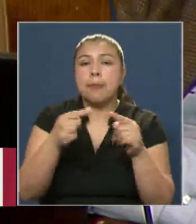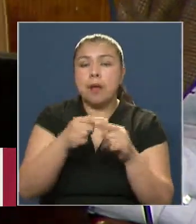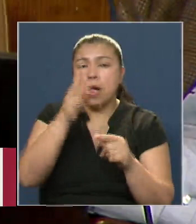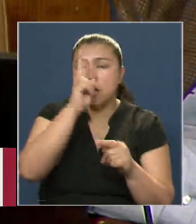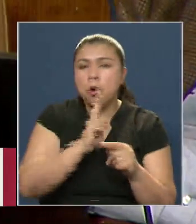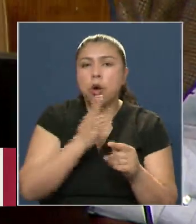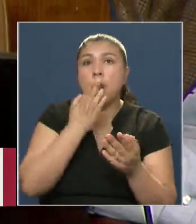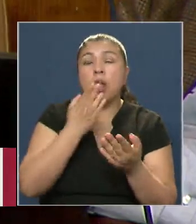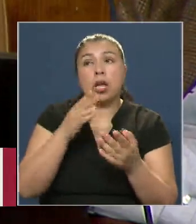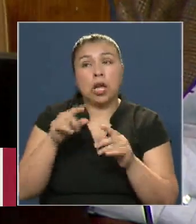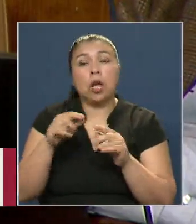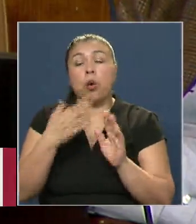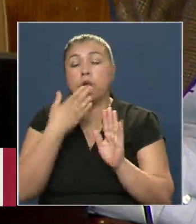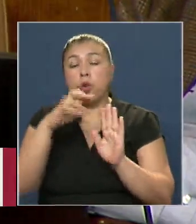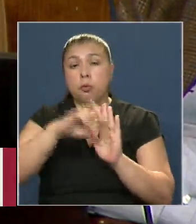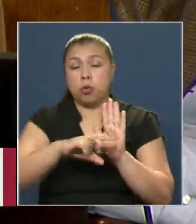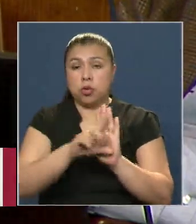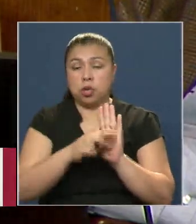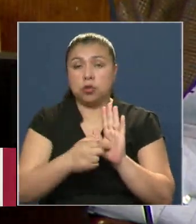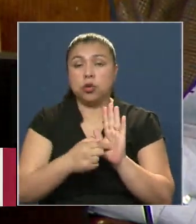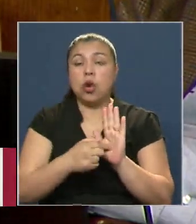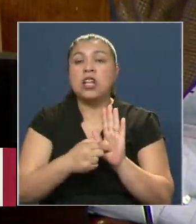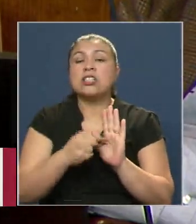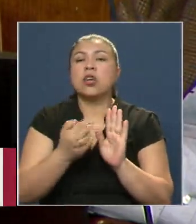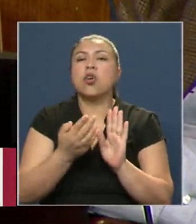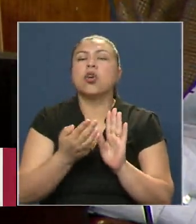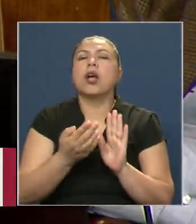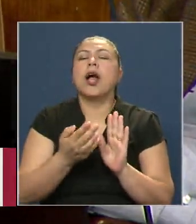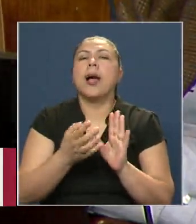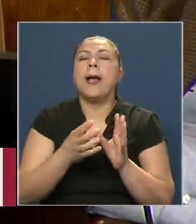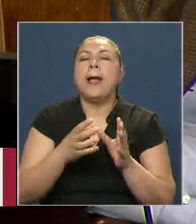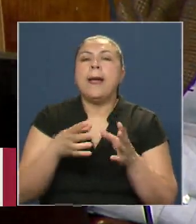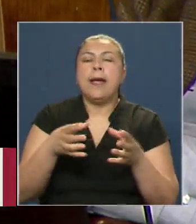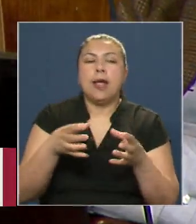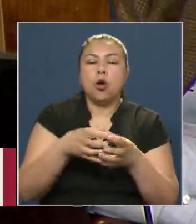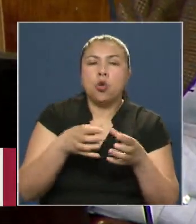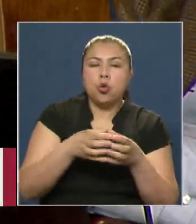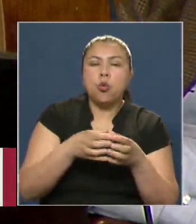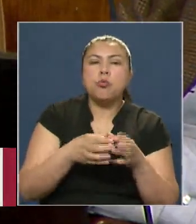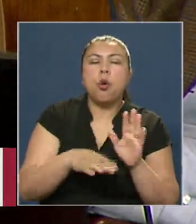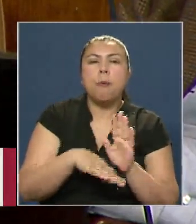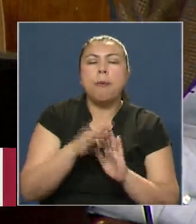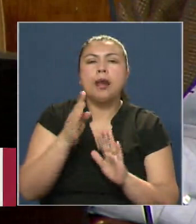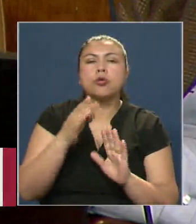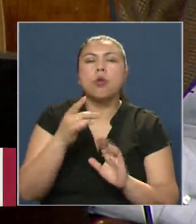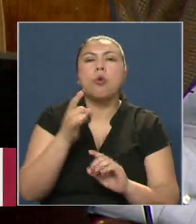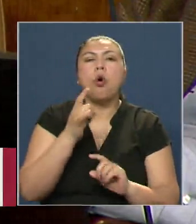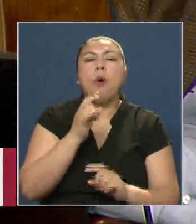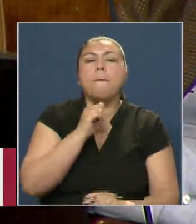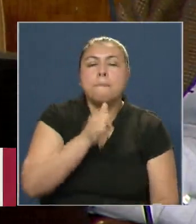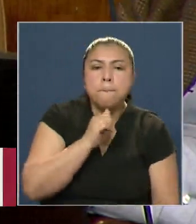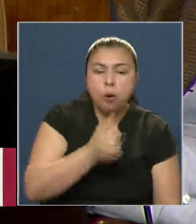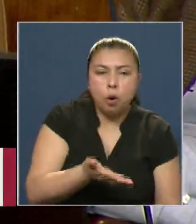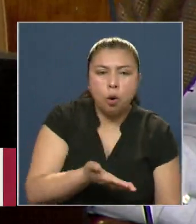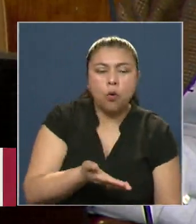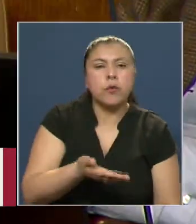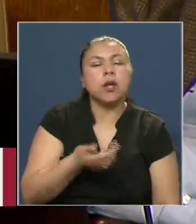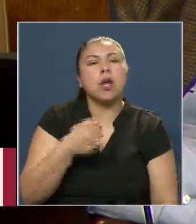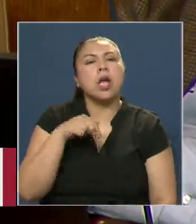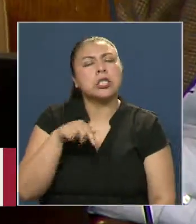sectores más vulnerables. ¿Y por qué digo? Porque la clase media en Chile hay que darle cosas